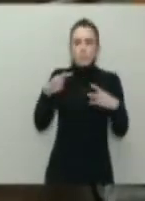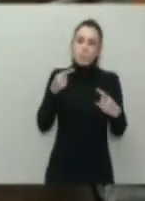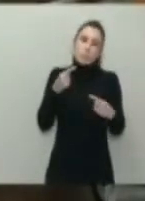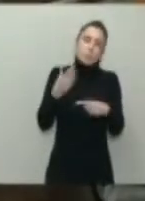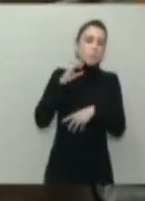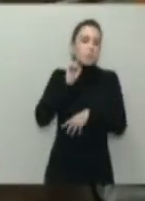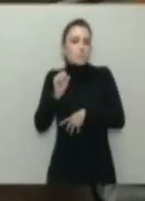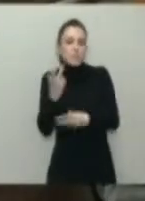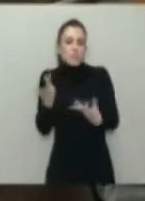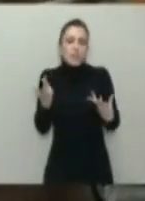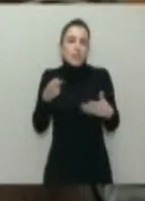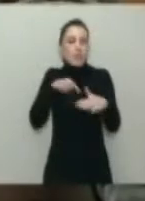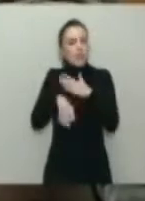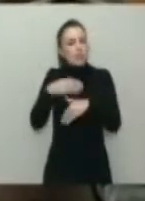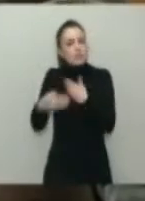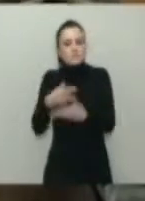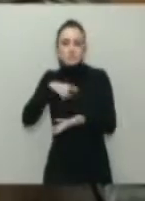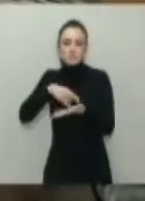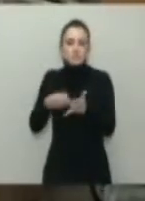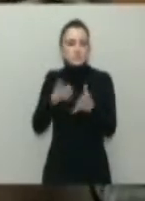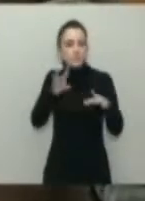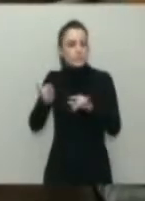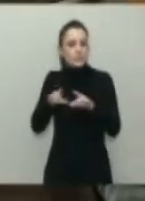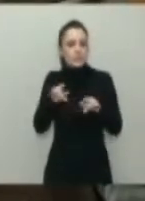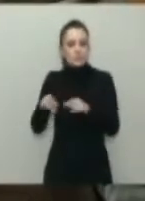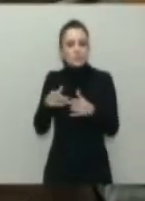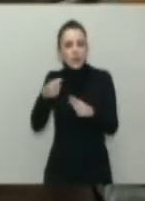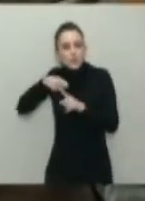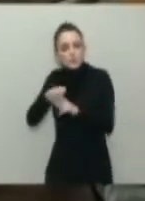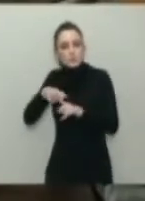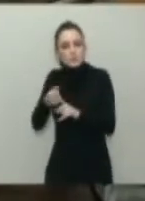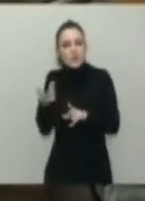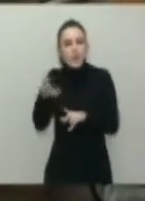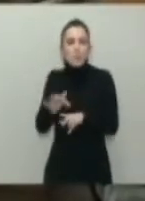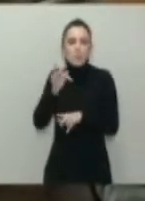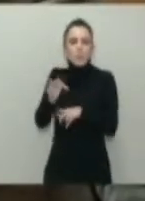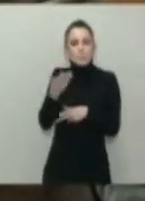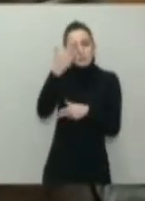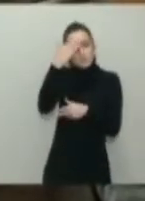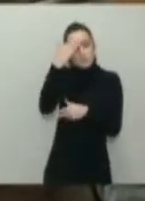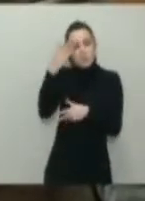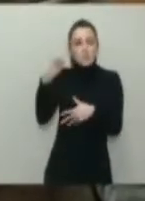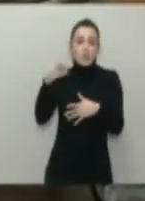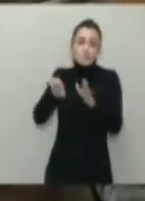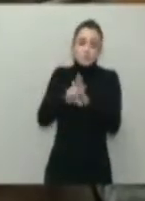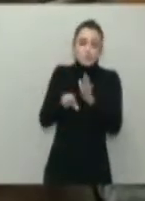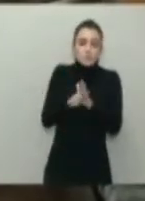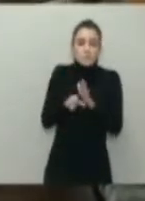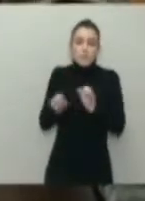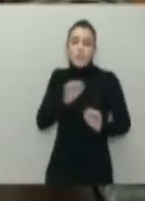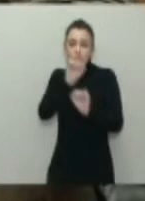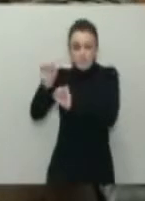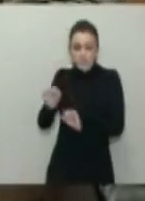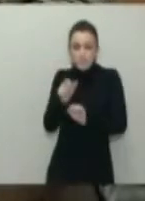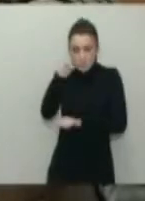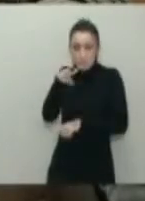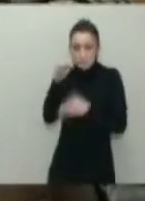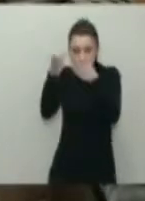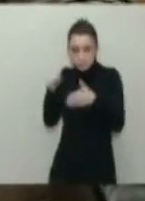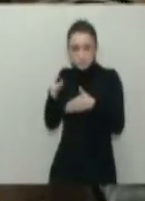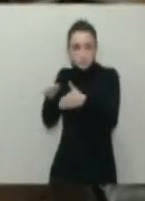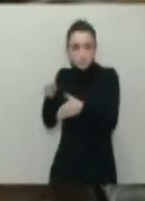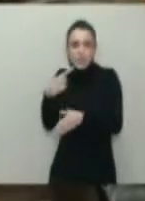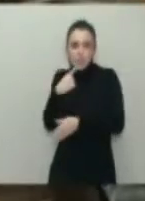sistema territorial cohesionado y que defienda esos principios constitucionales a los que usted ha hecho referencia. Porque